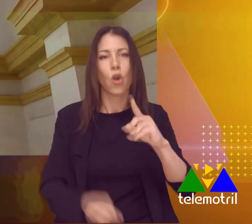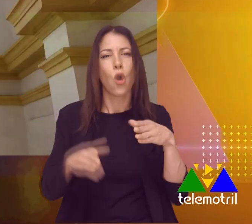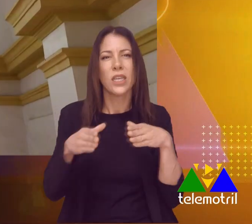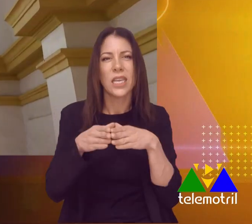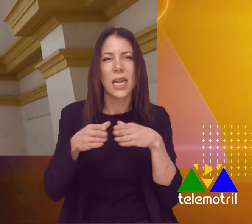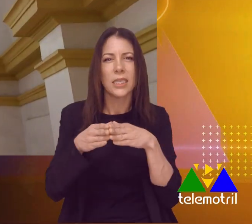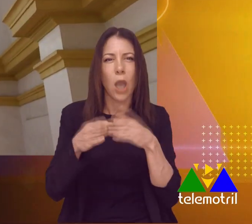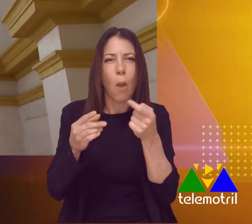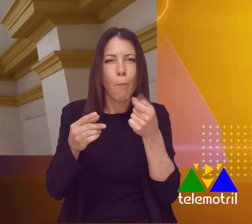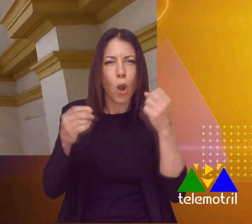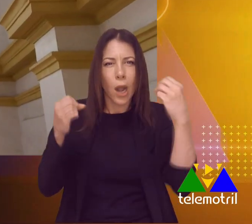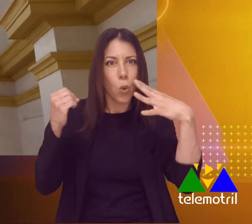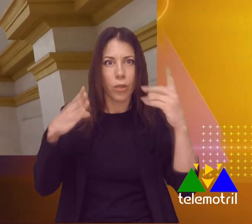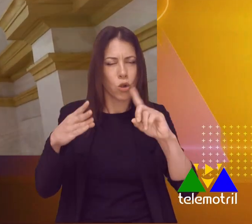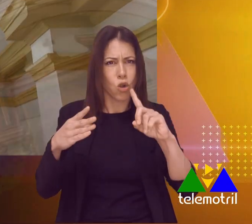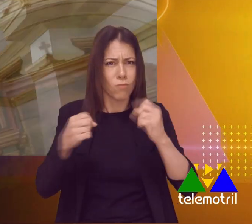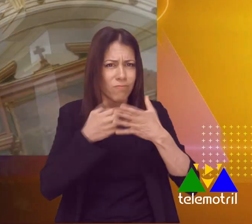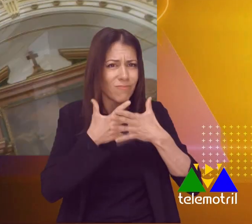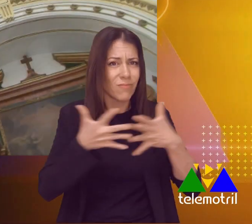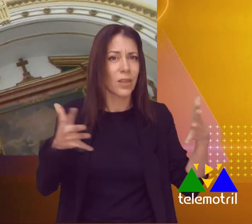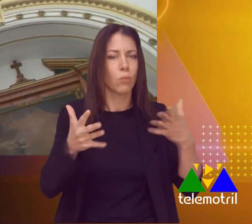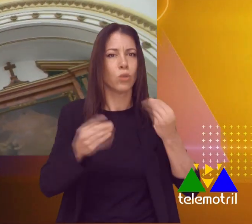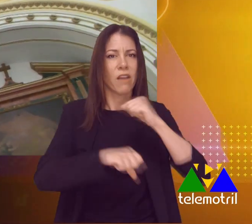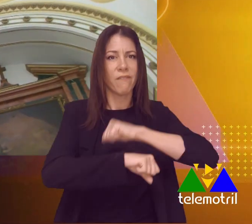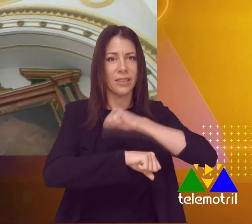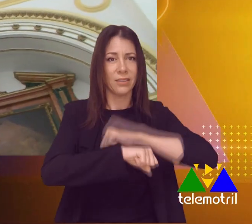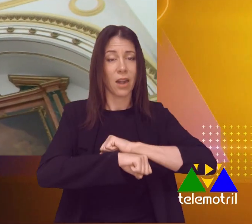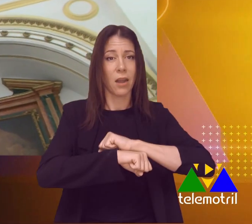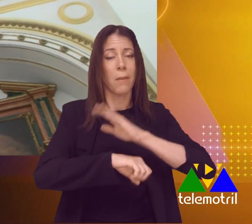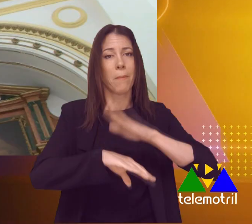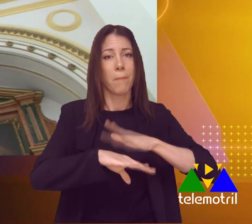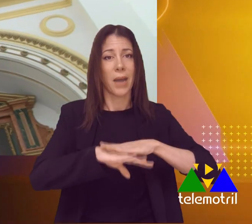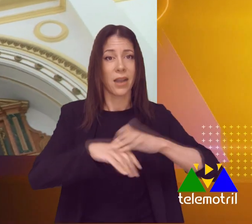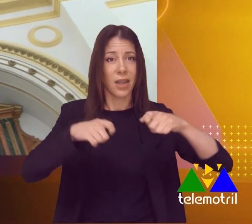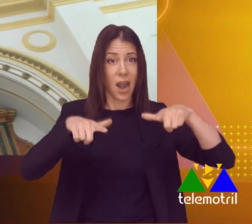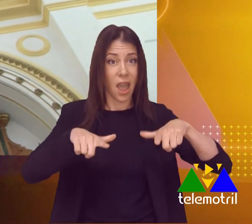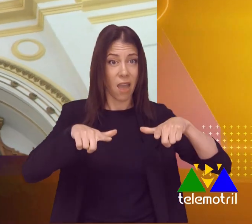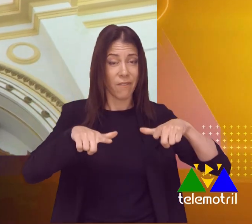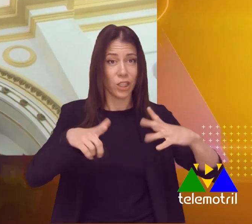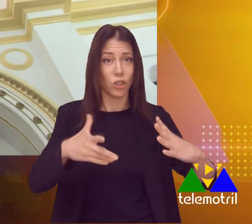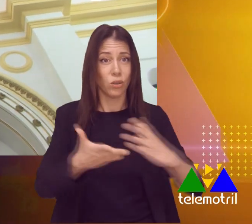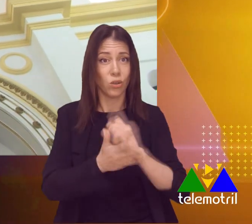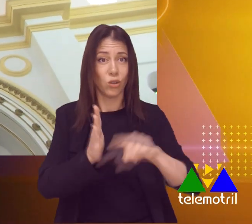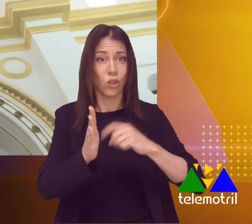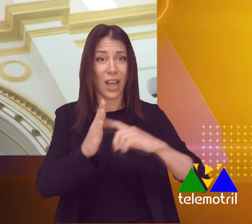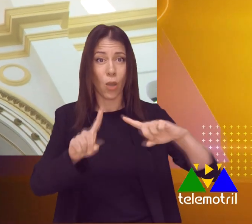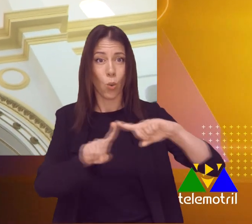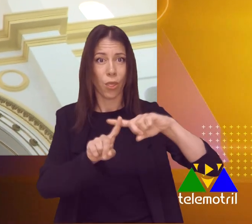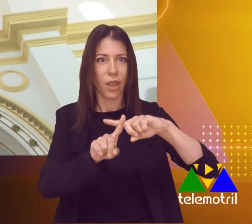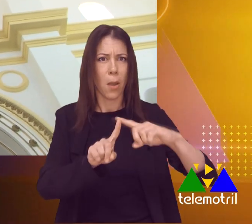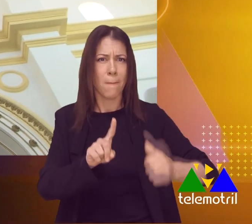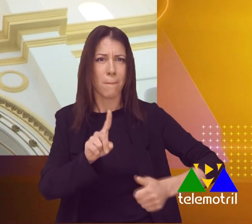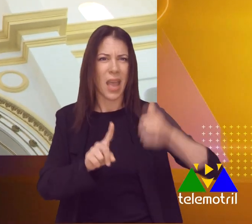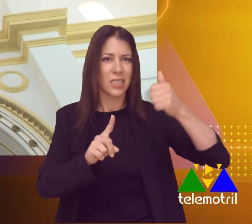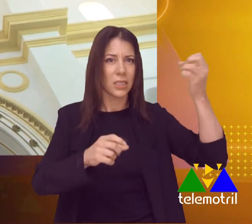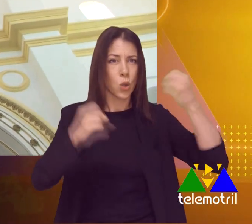poca luz, sino que se le abren muchas ventanas, de manera que la nave de crucero tenga muchísima